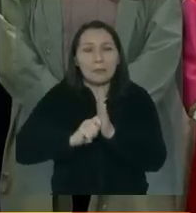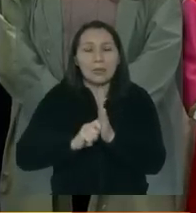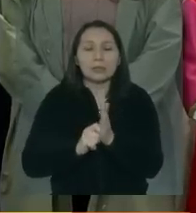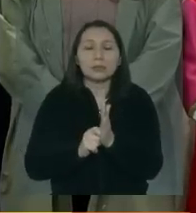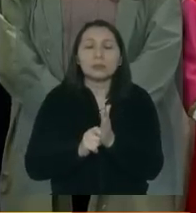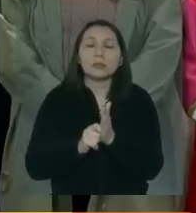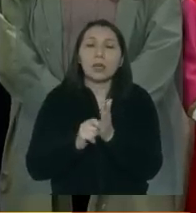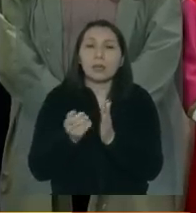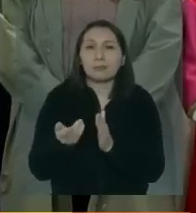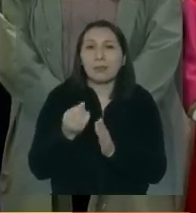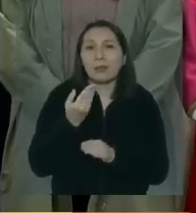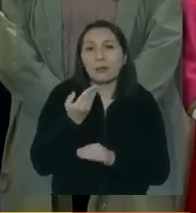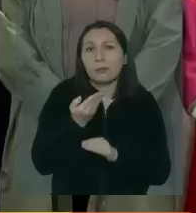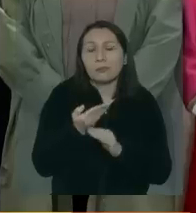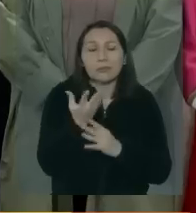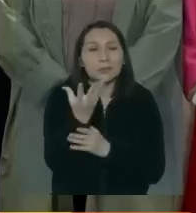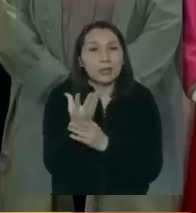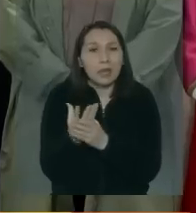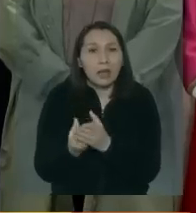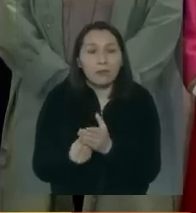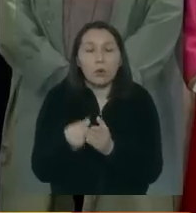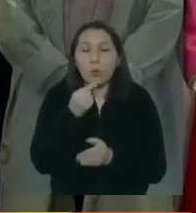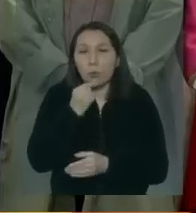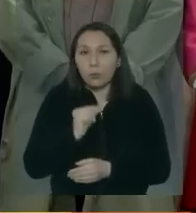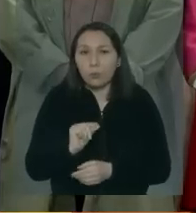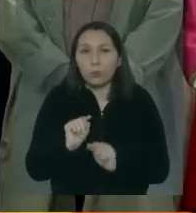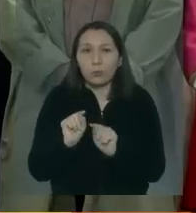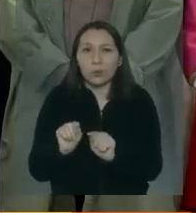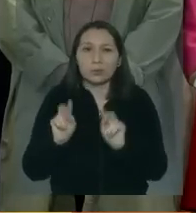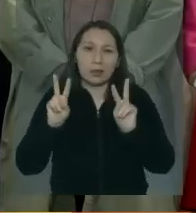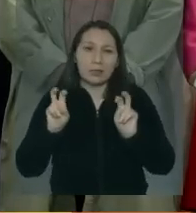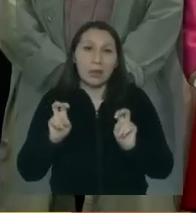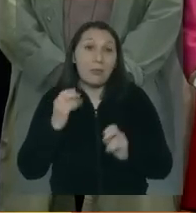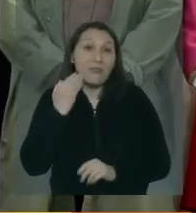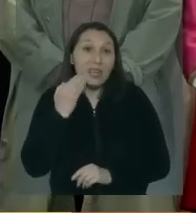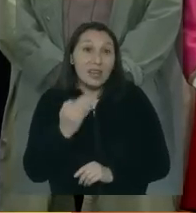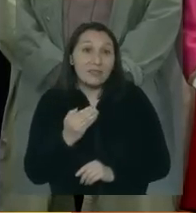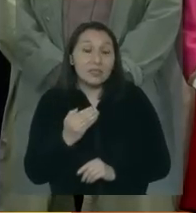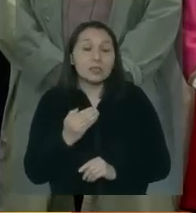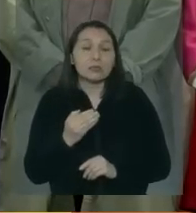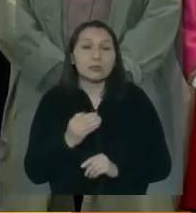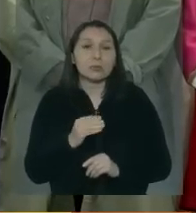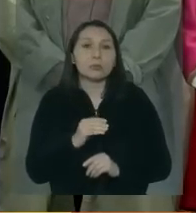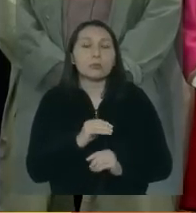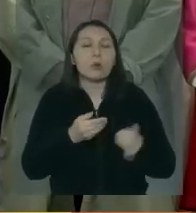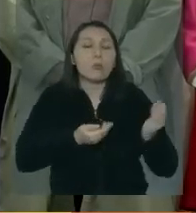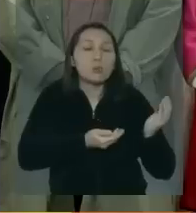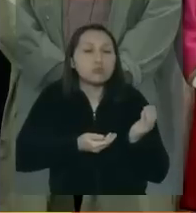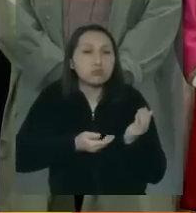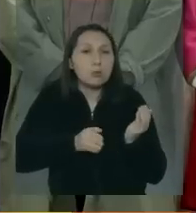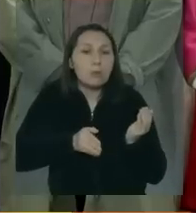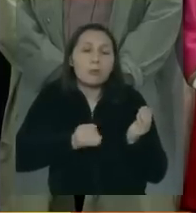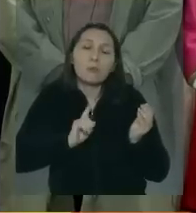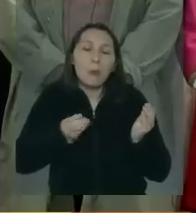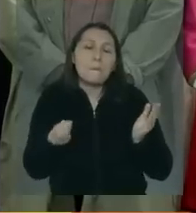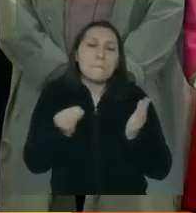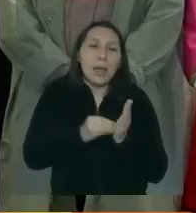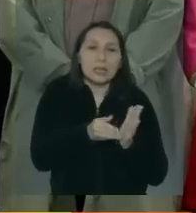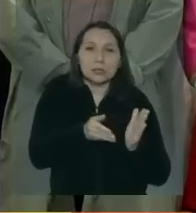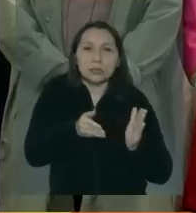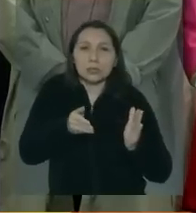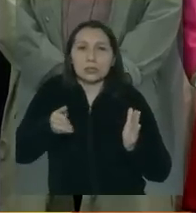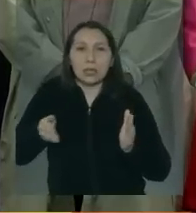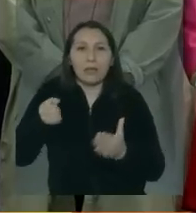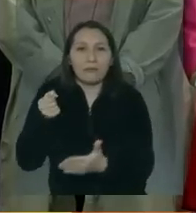que habrían concluido, ¿cierto?, con ese beneficio. Se va a extender hasta fines